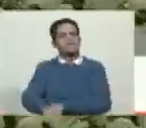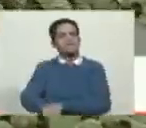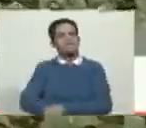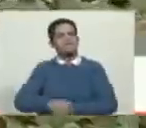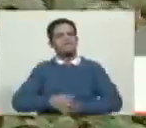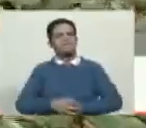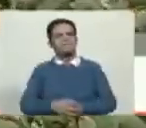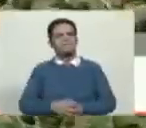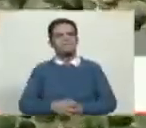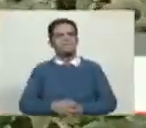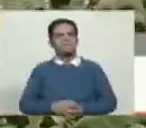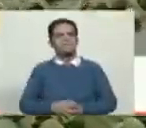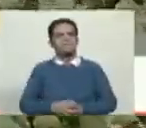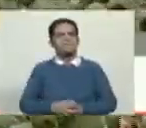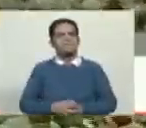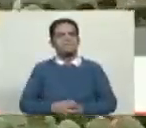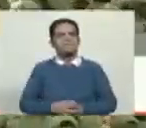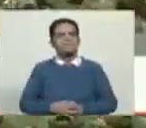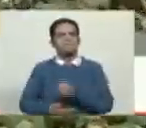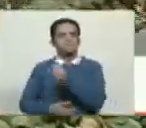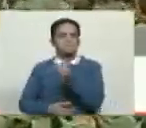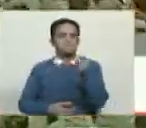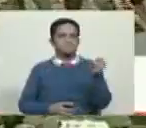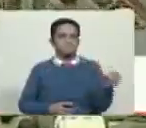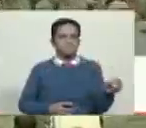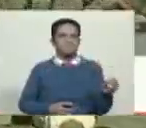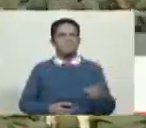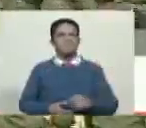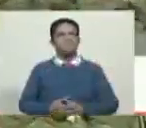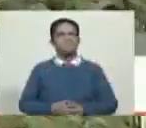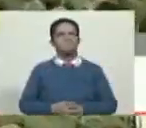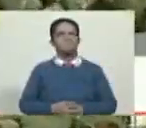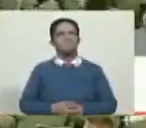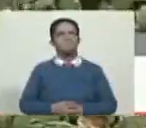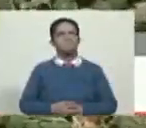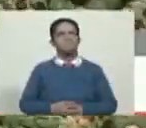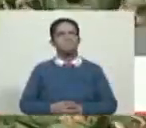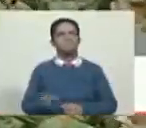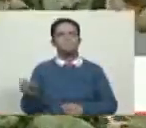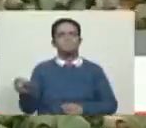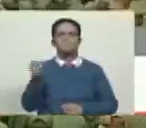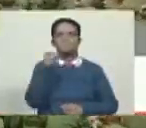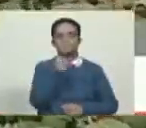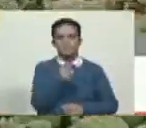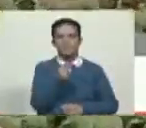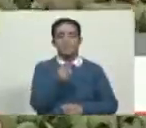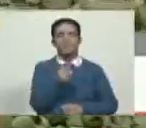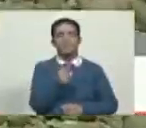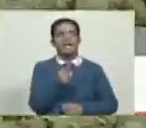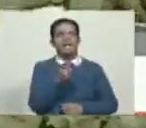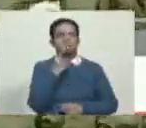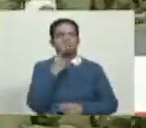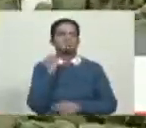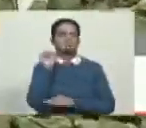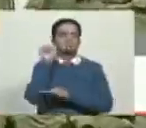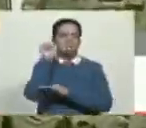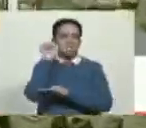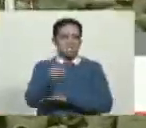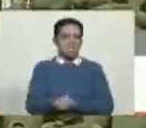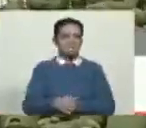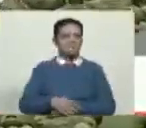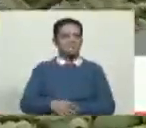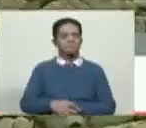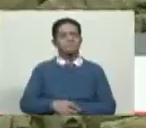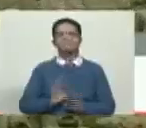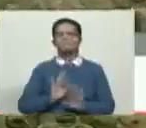jefe! Muy bien. Por la patria venceremos. Solo me